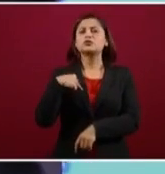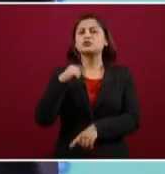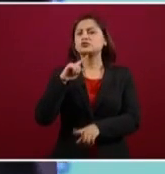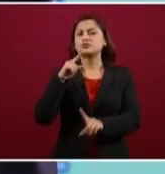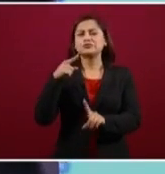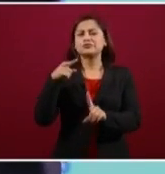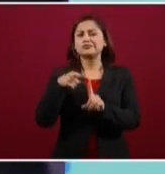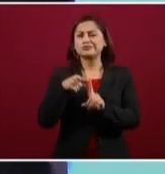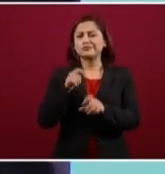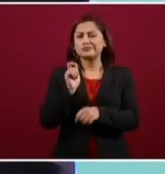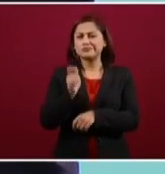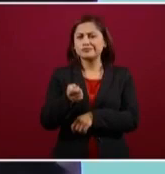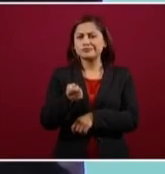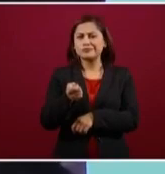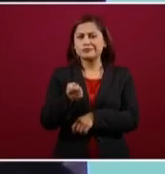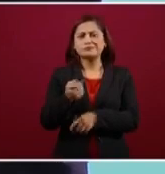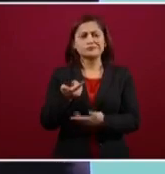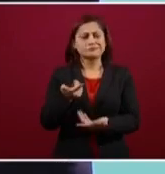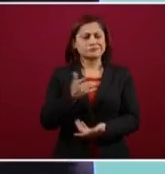tenemos duda,